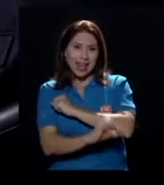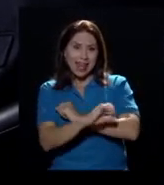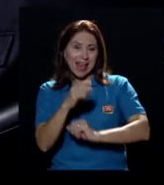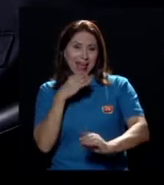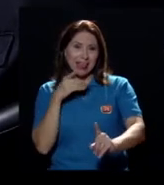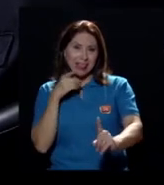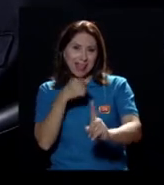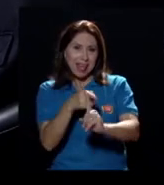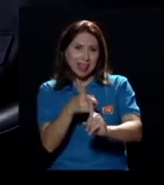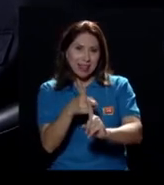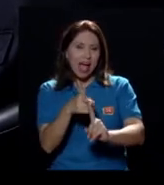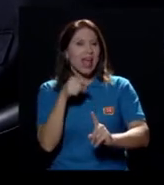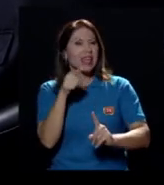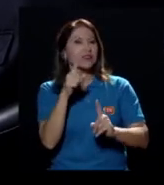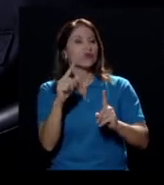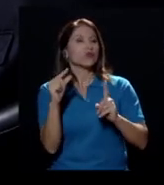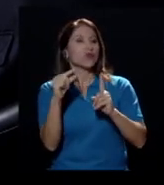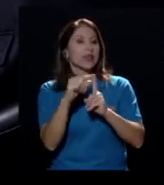señores